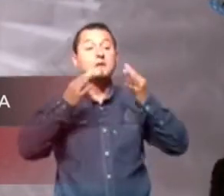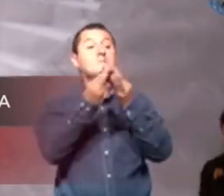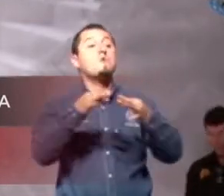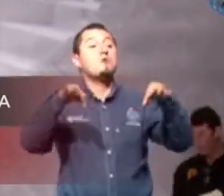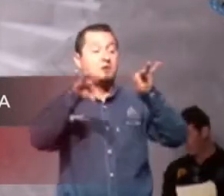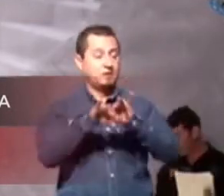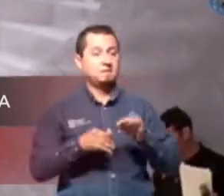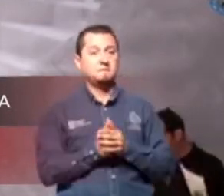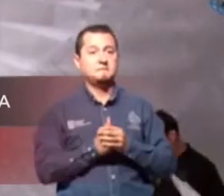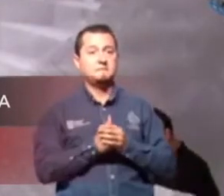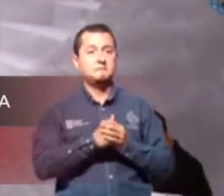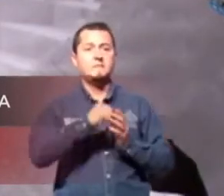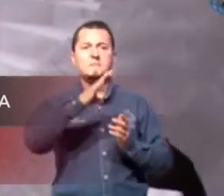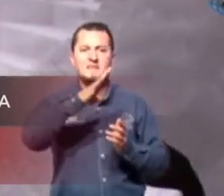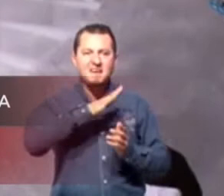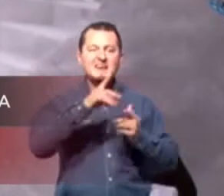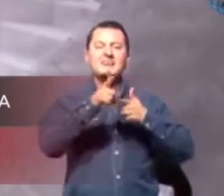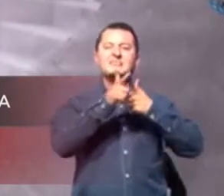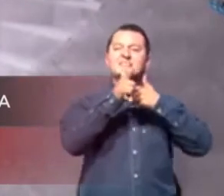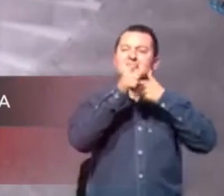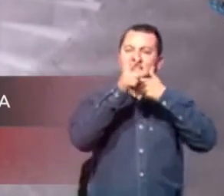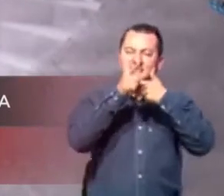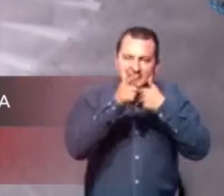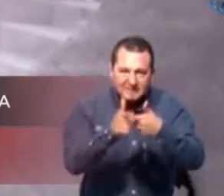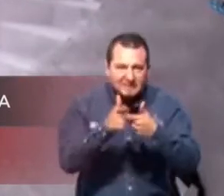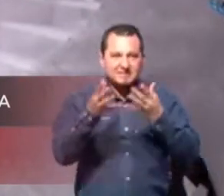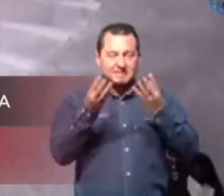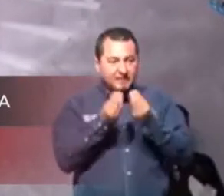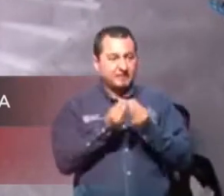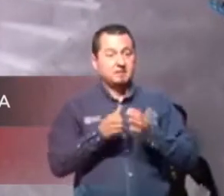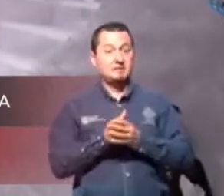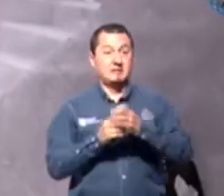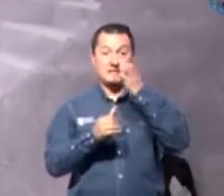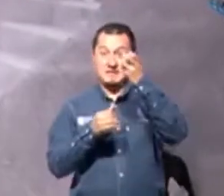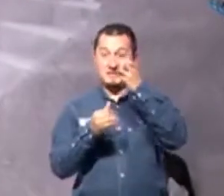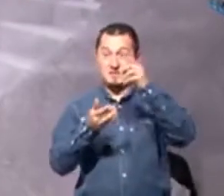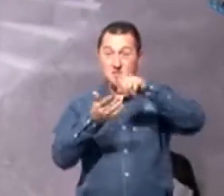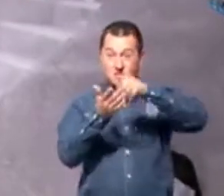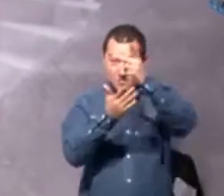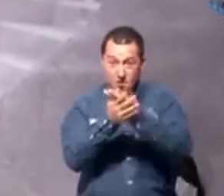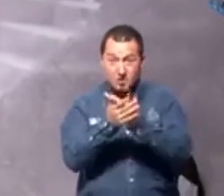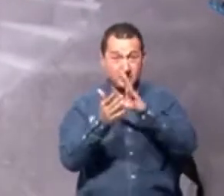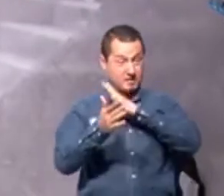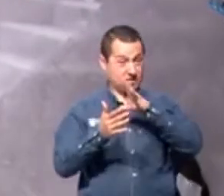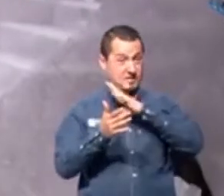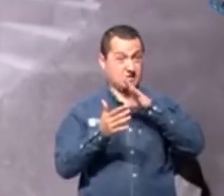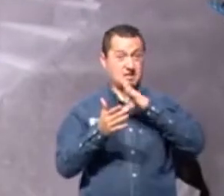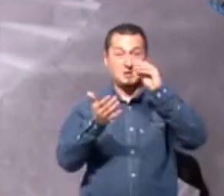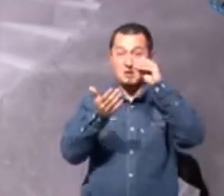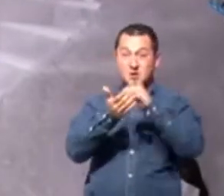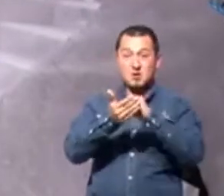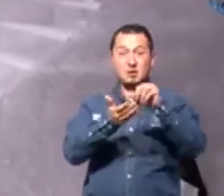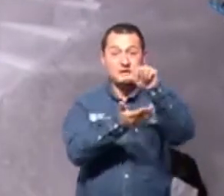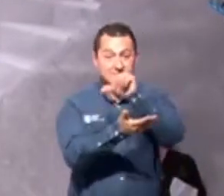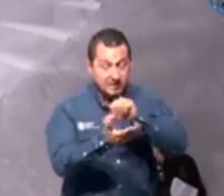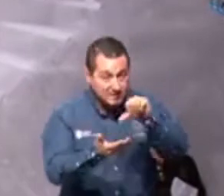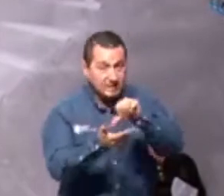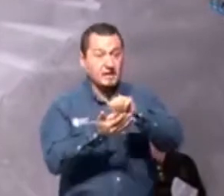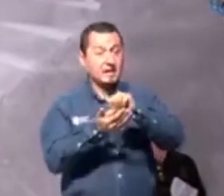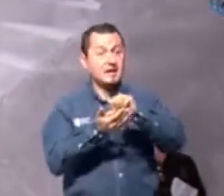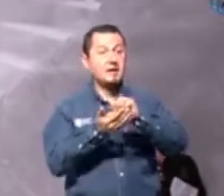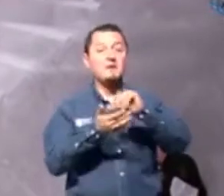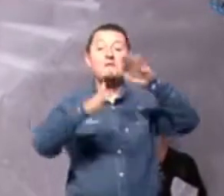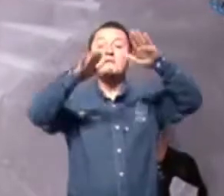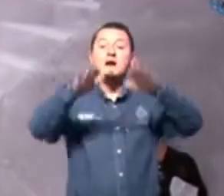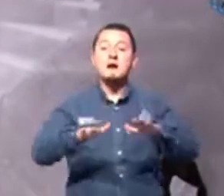importancia de que sigan formándose y educándose. Este programa tiene como objetivo central